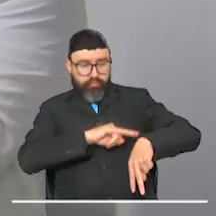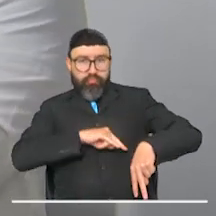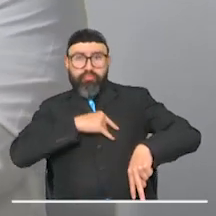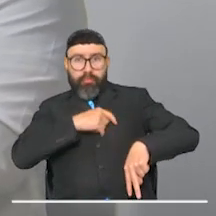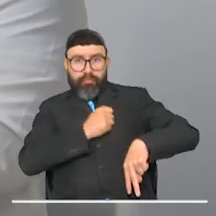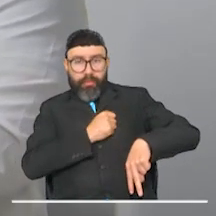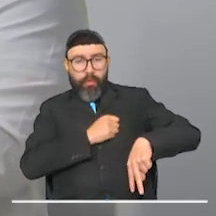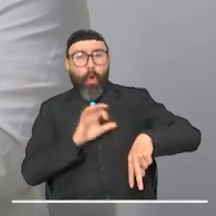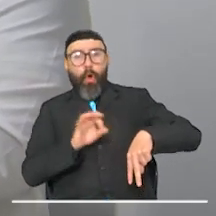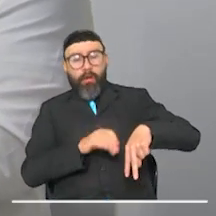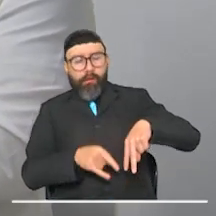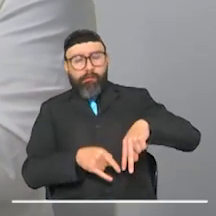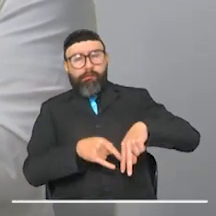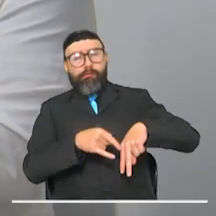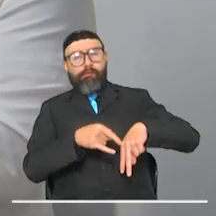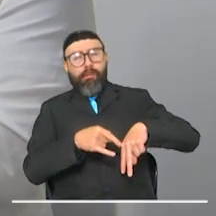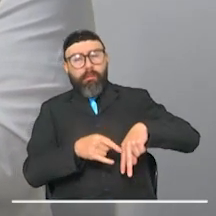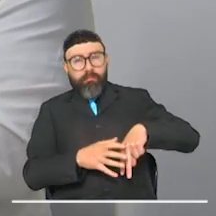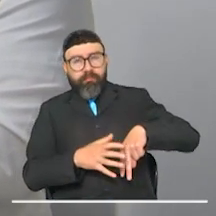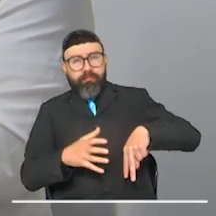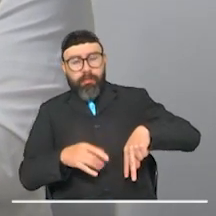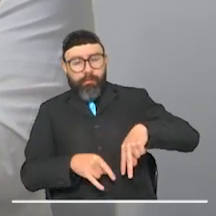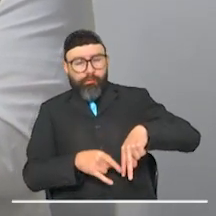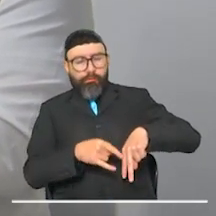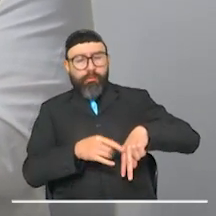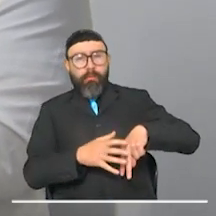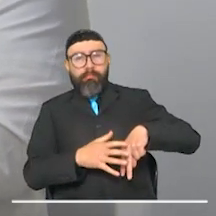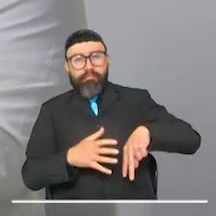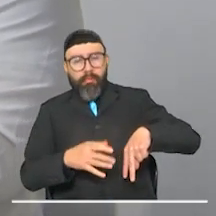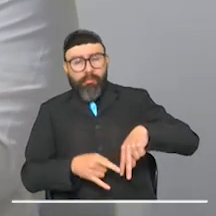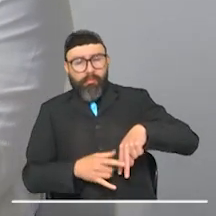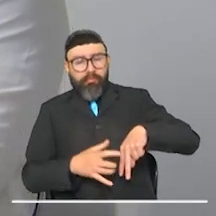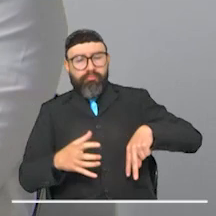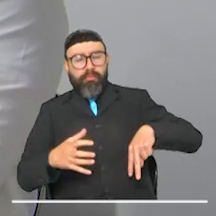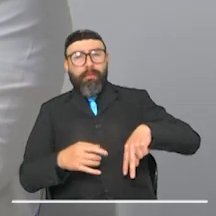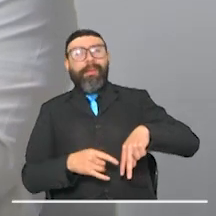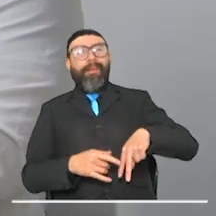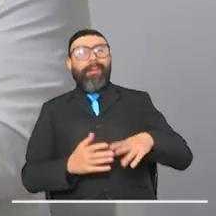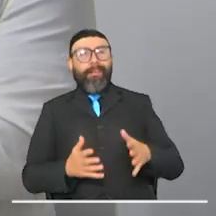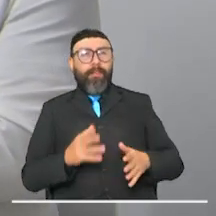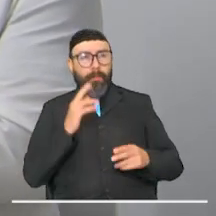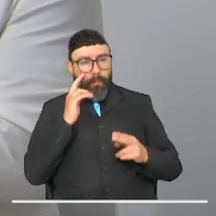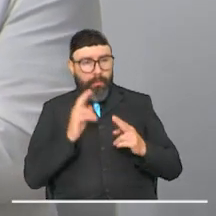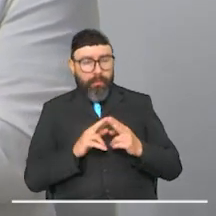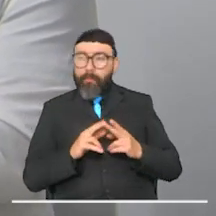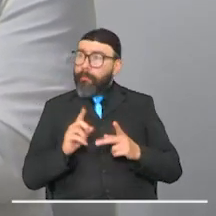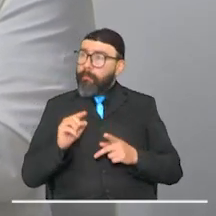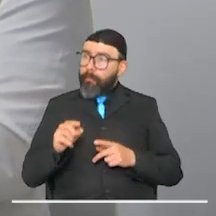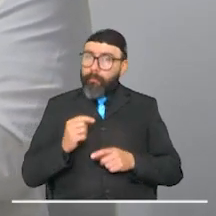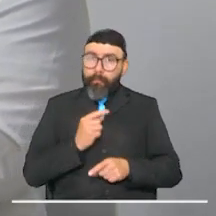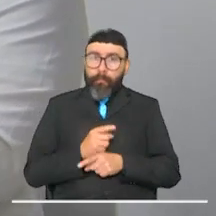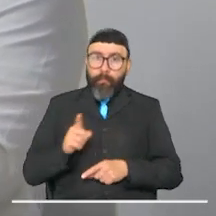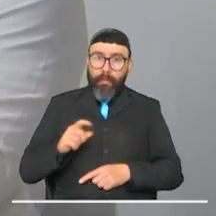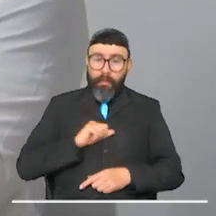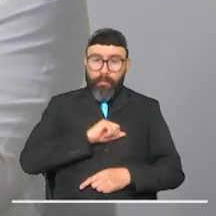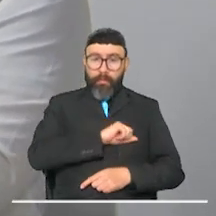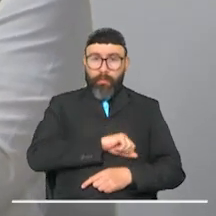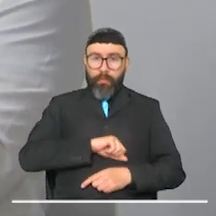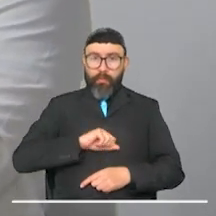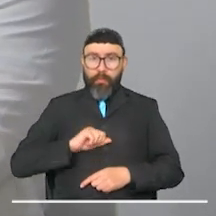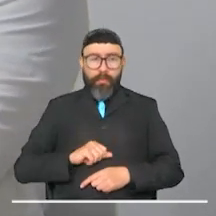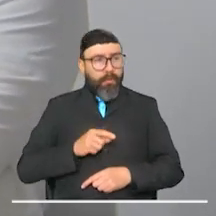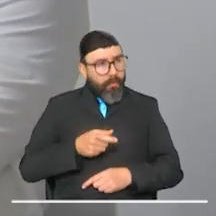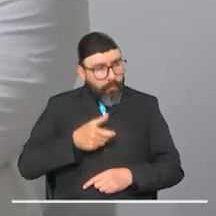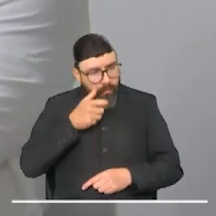se está regresando y se está remando en las piernas Además desde el punto de vista ecográfico el tejido solar